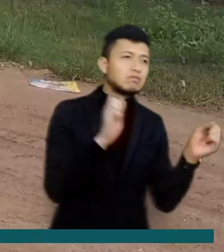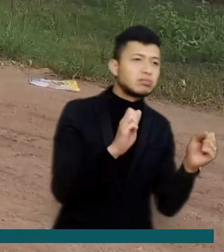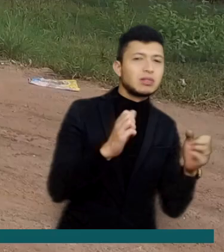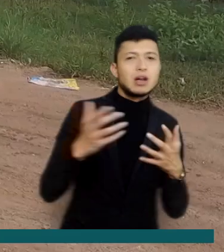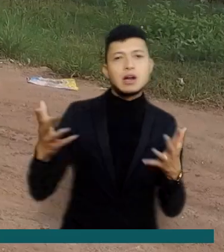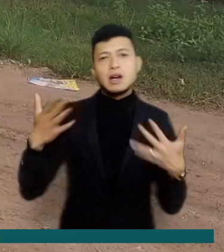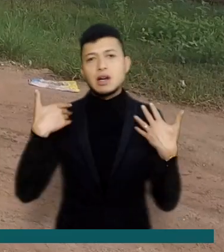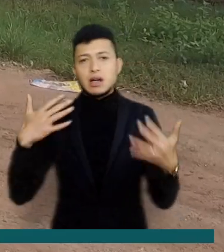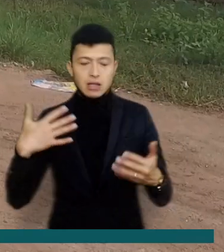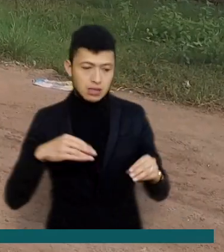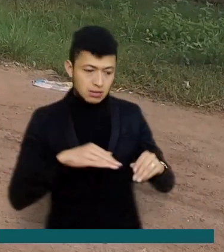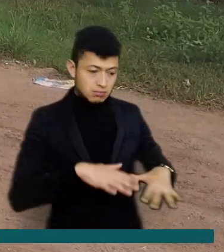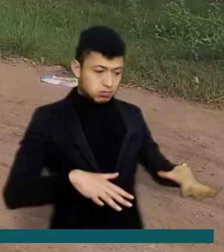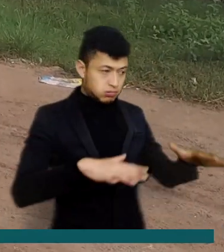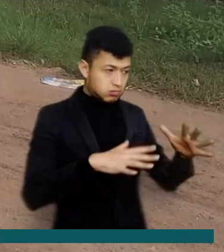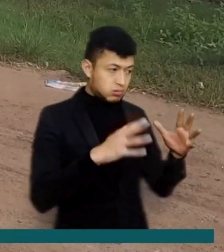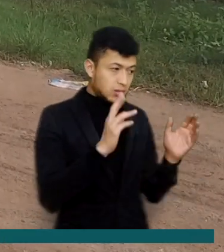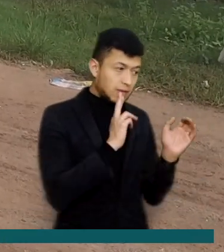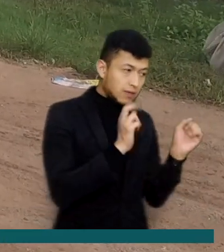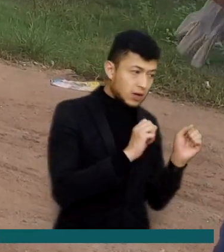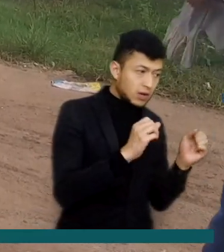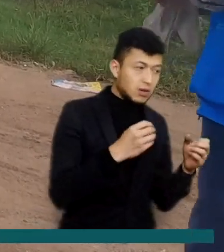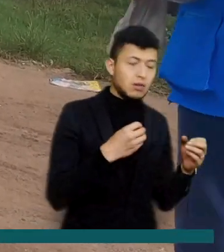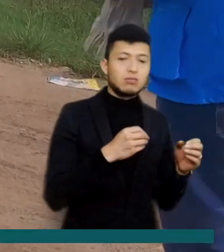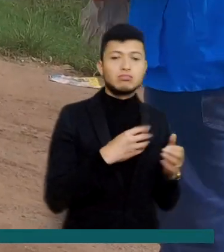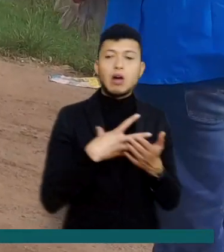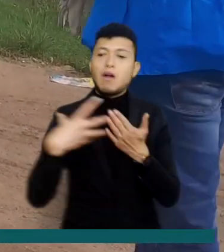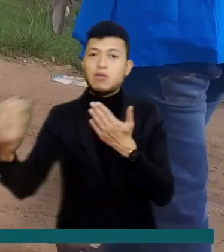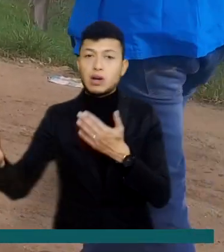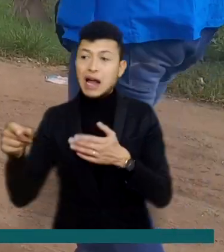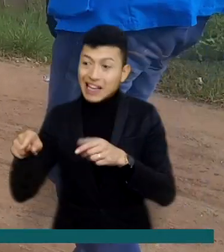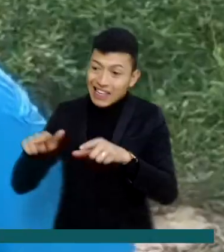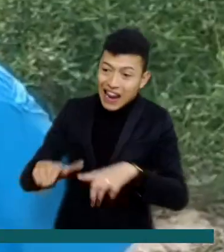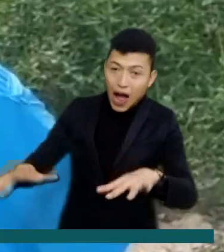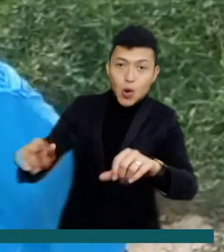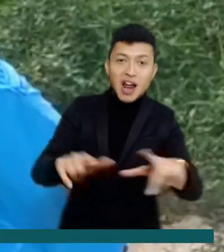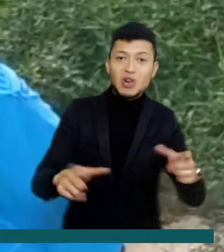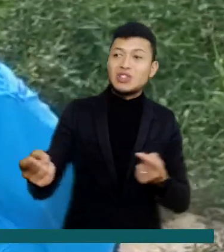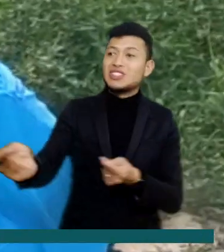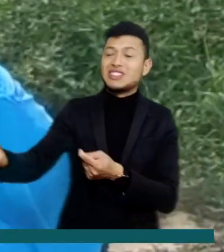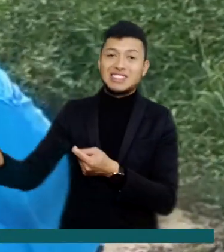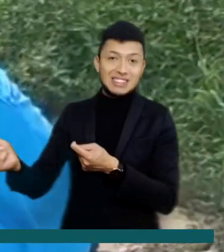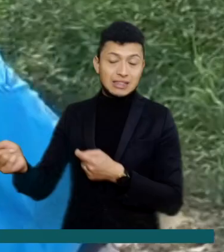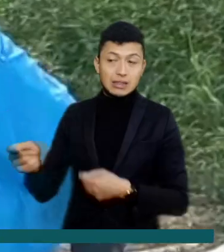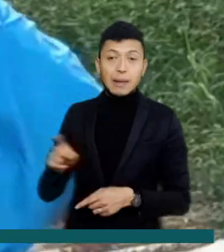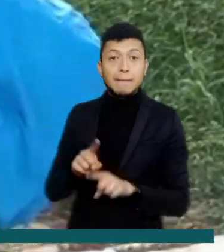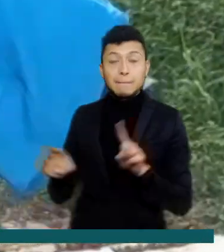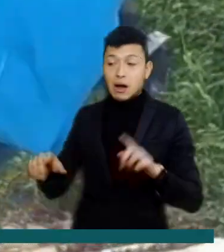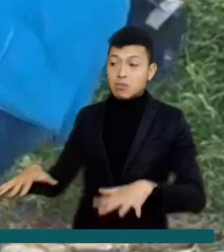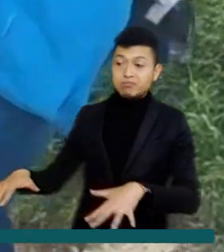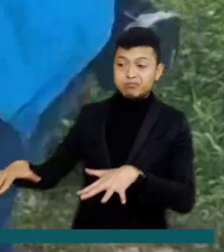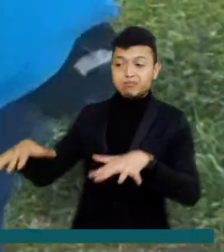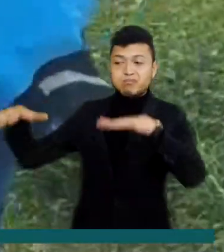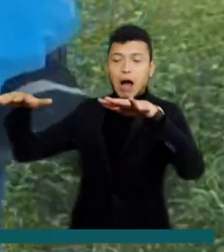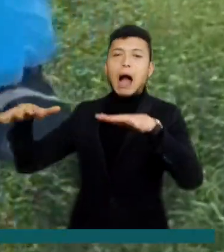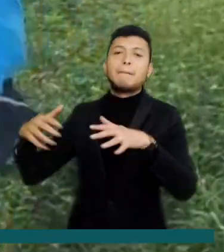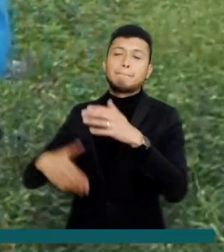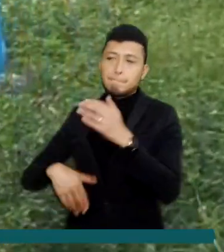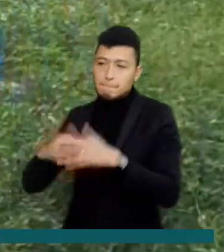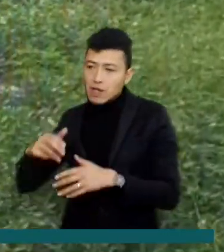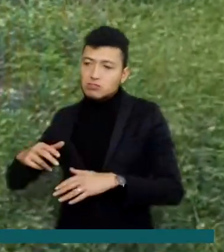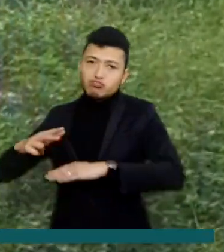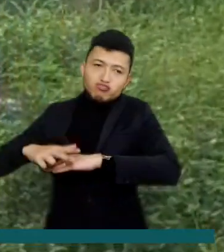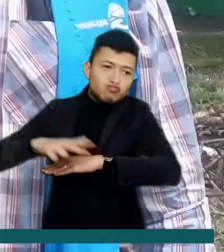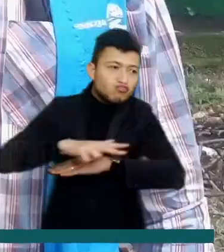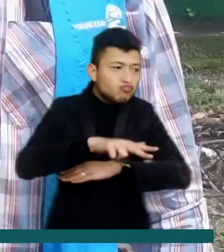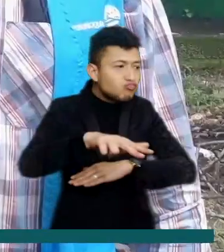hacen algunas movilizaciones fuera de su hábitat. Aquí hay unas zonas cercanas con muchas lagunas, pero como el nivel freático ha subido tanto, pues empiezan a